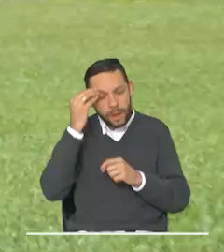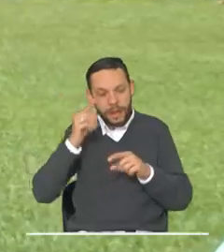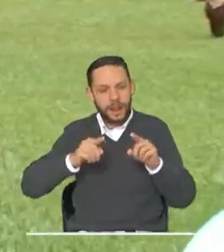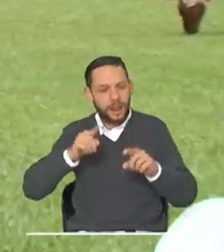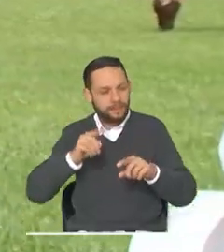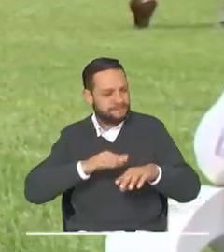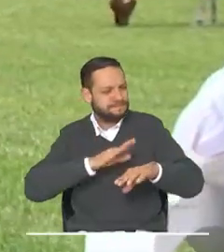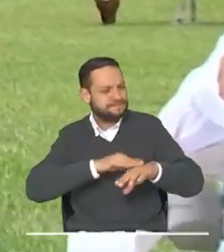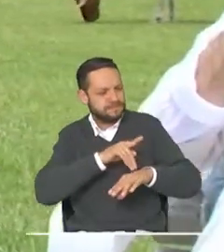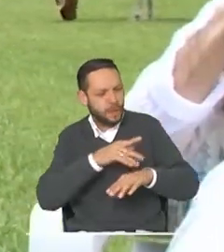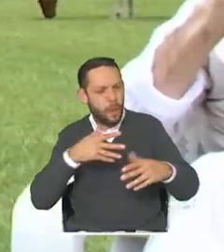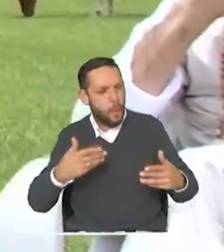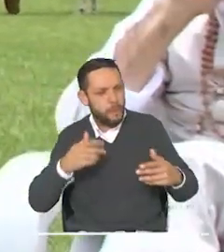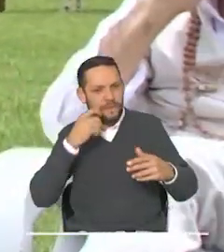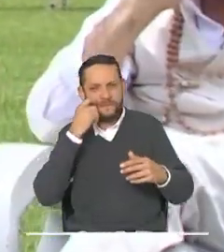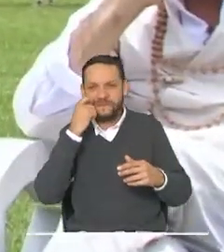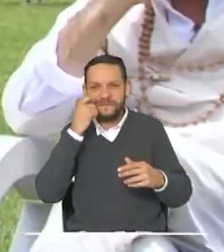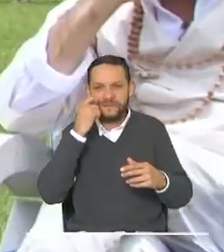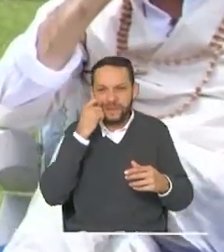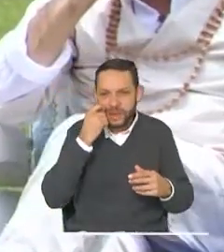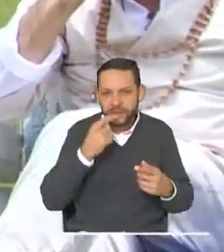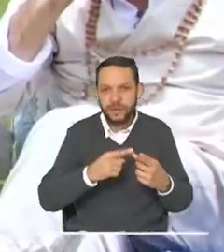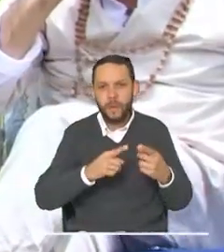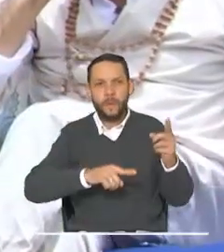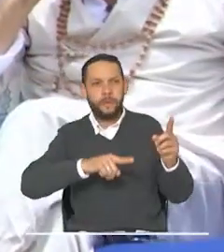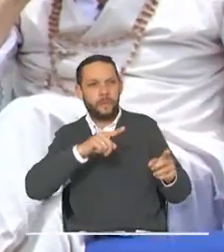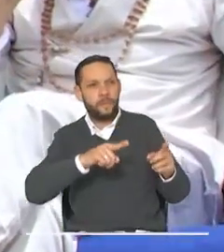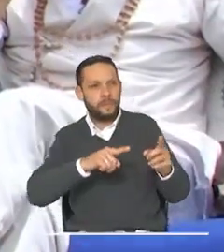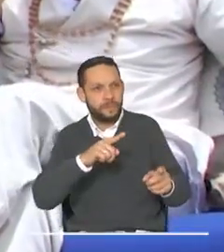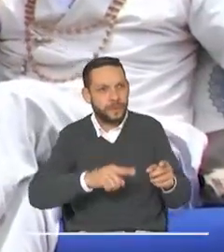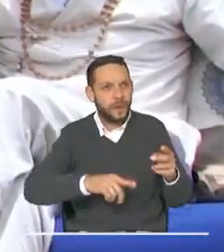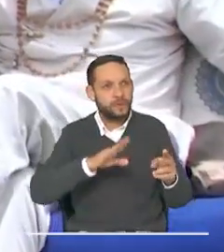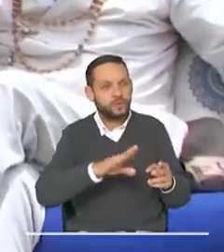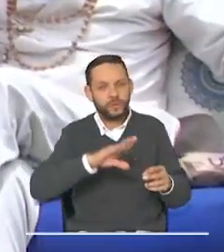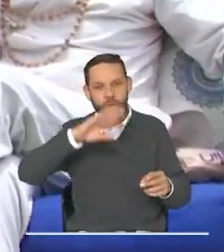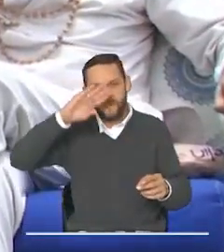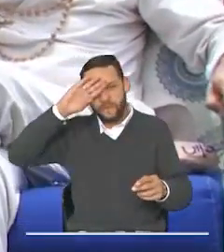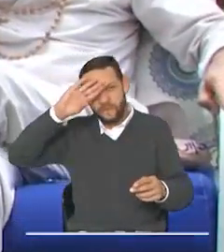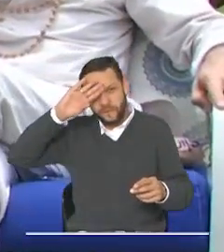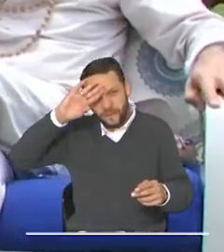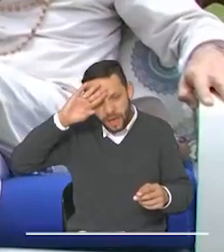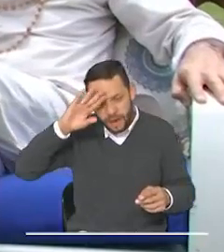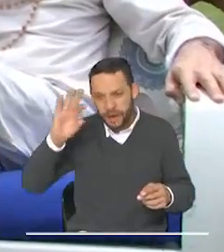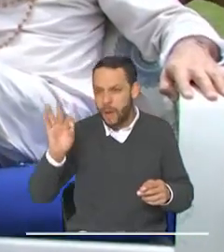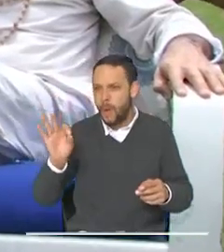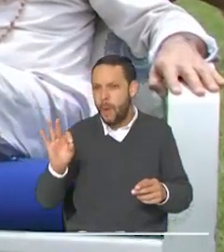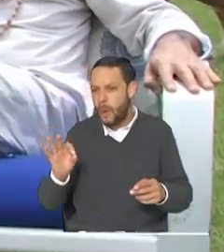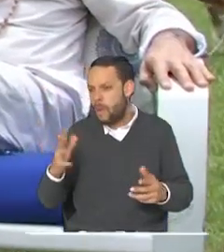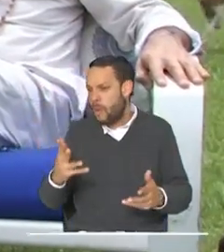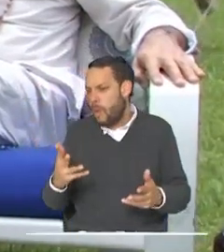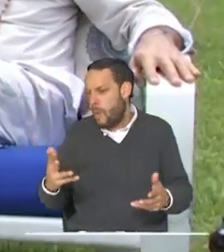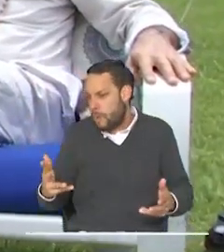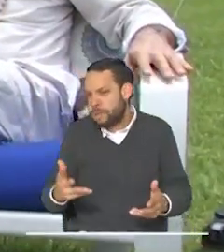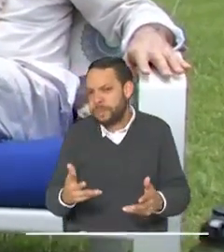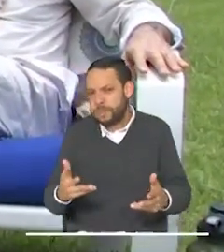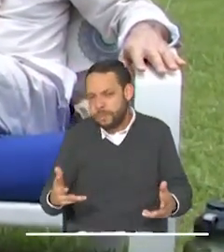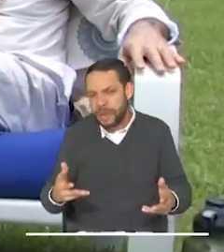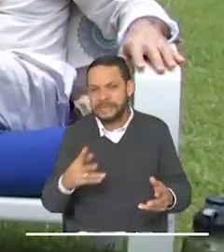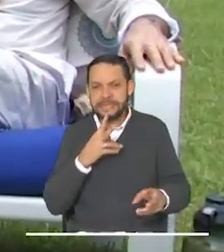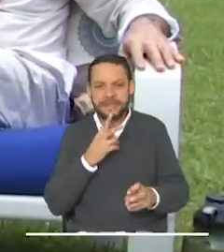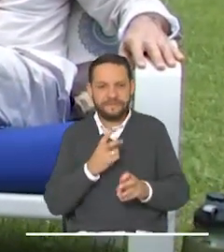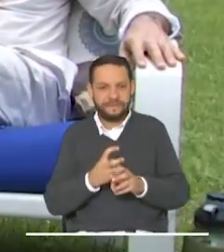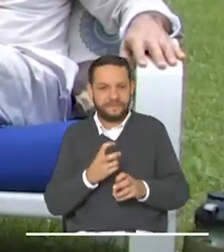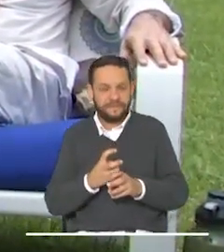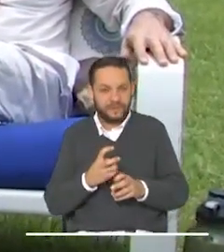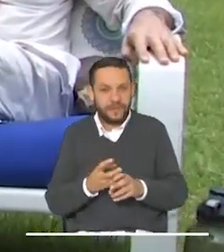ejemplo claro a nivel físico la fiebre detrás de la fiebre pueden haber pueden existir una cantidad de enfermedades pero la